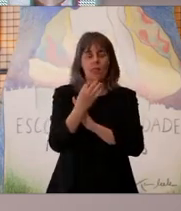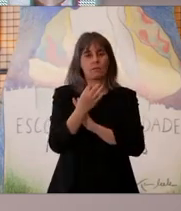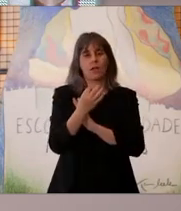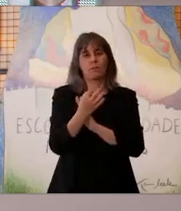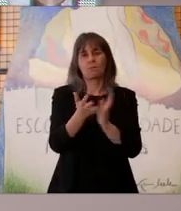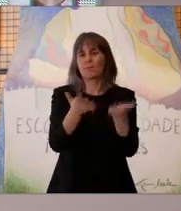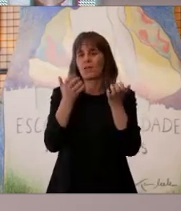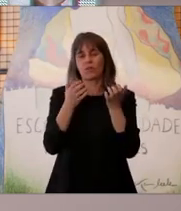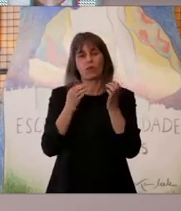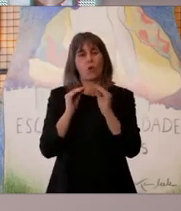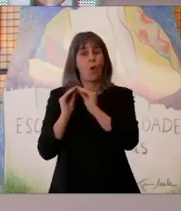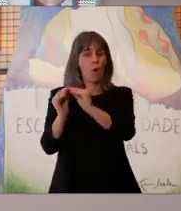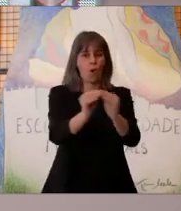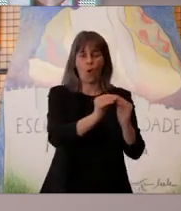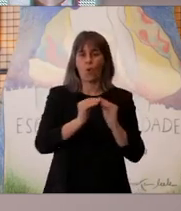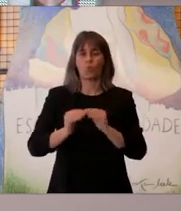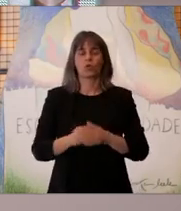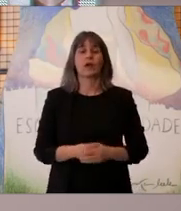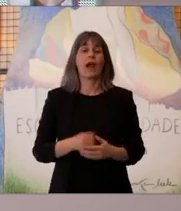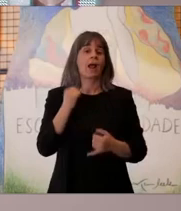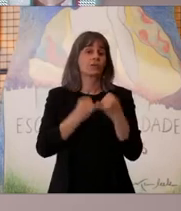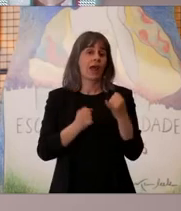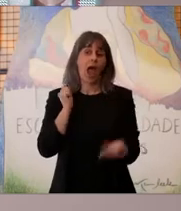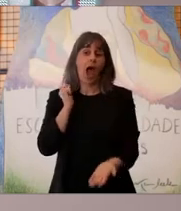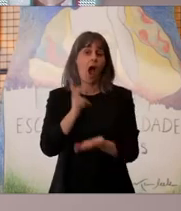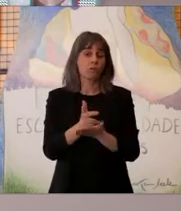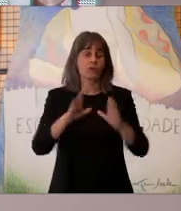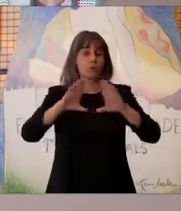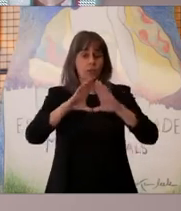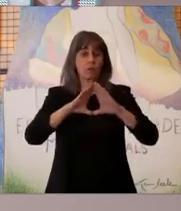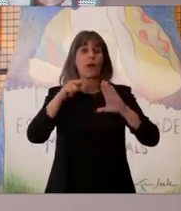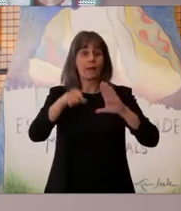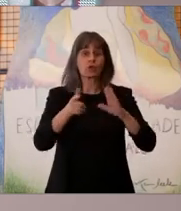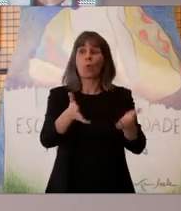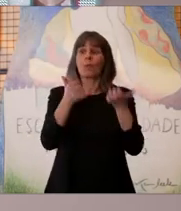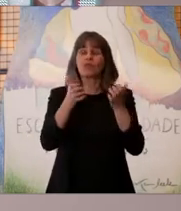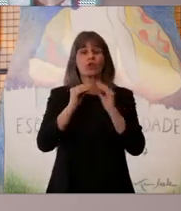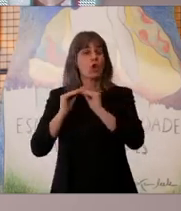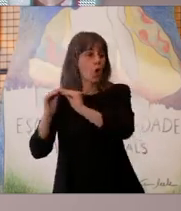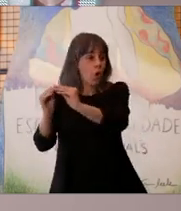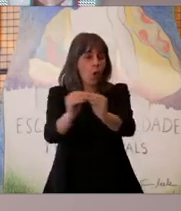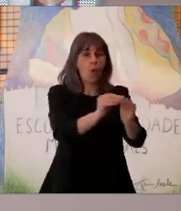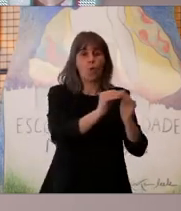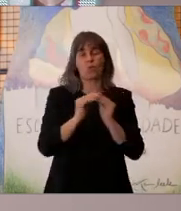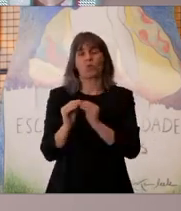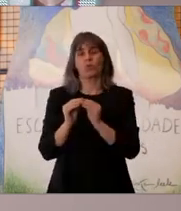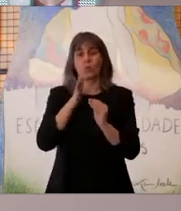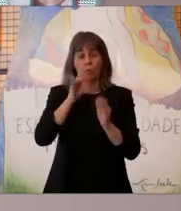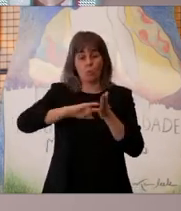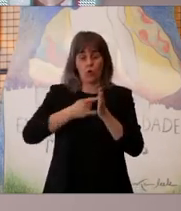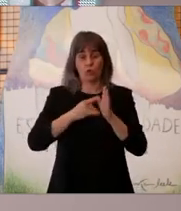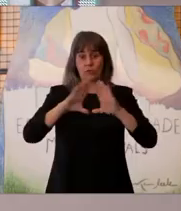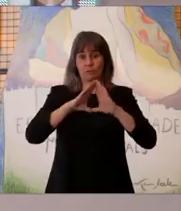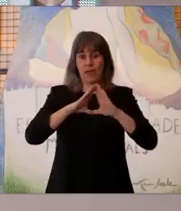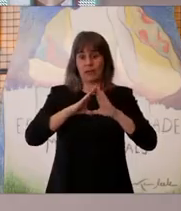apostar por el feminismo Carmela al final es una causa común porque evidentemente el proyecto feminista es cambiar la sociedad